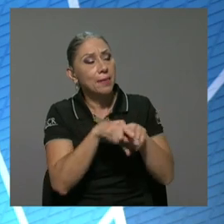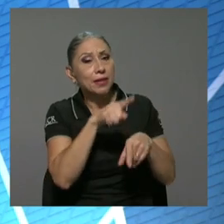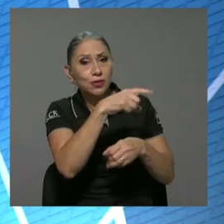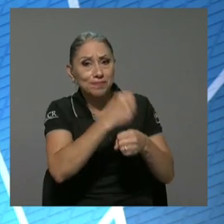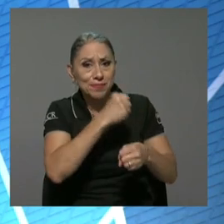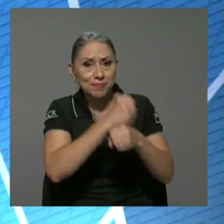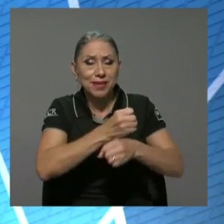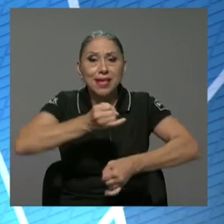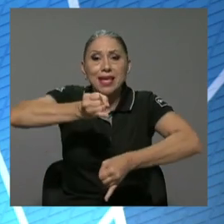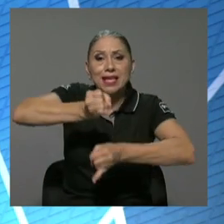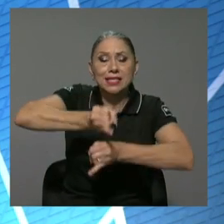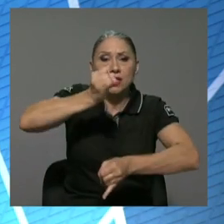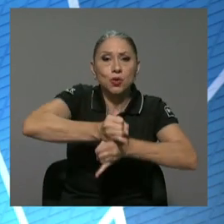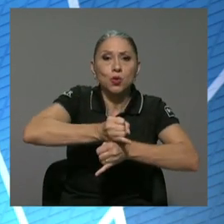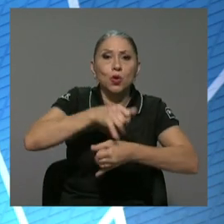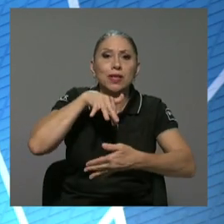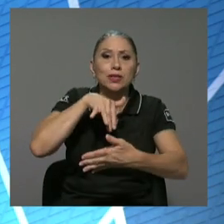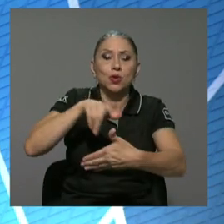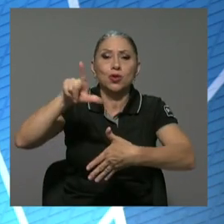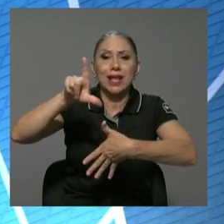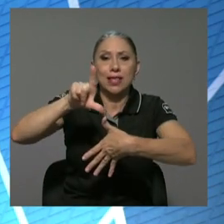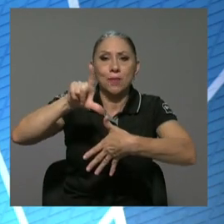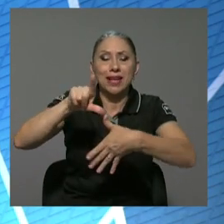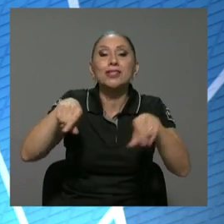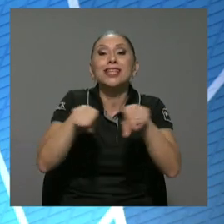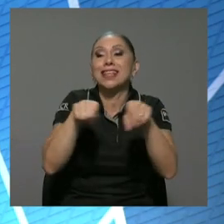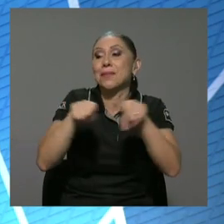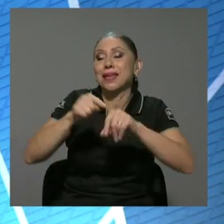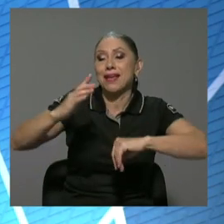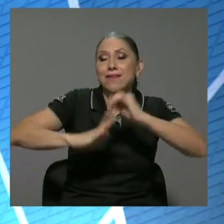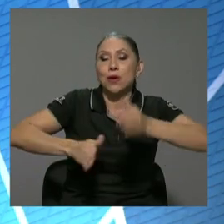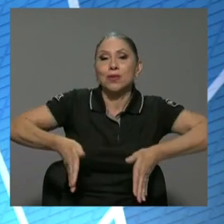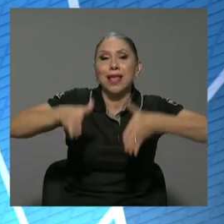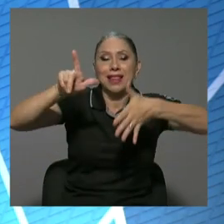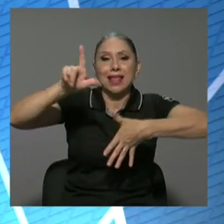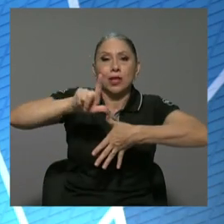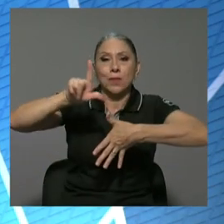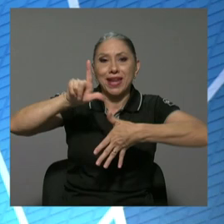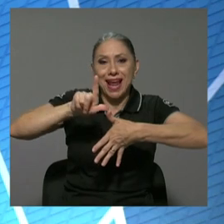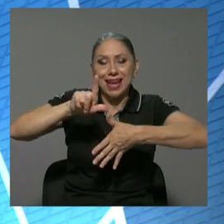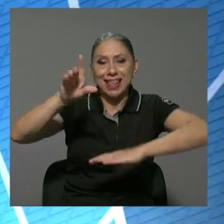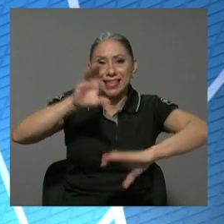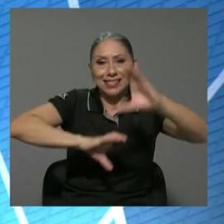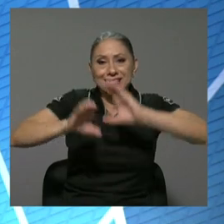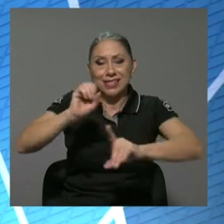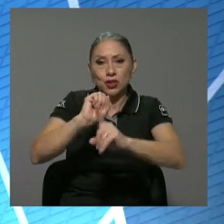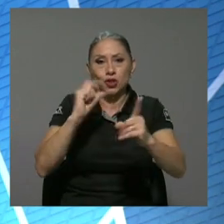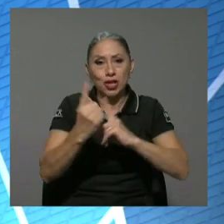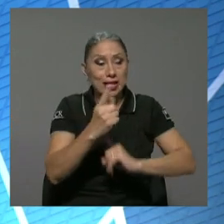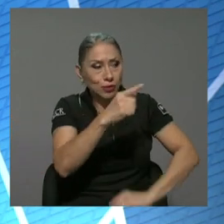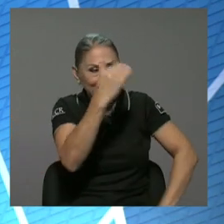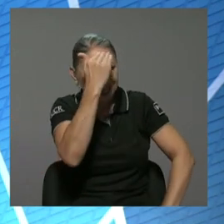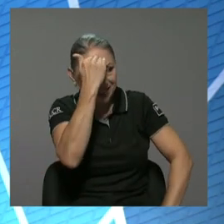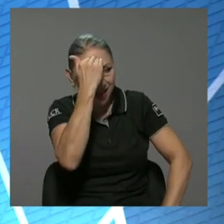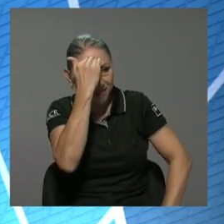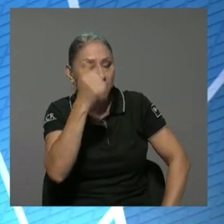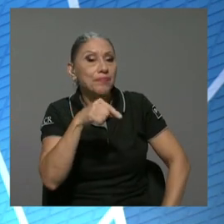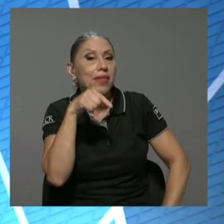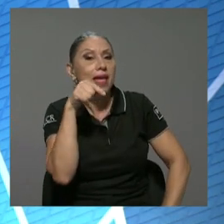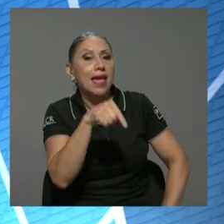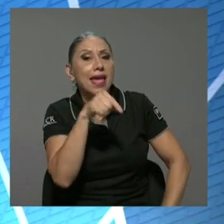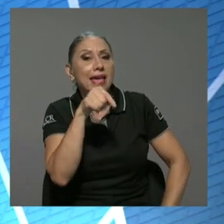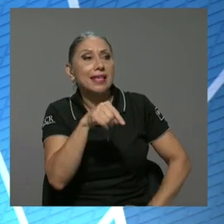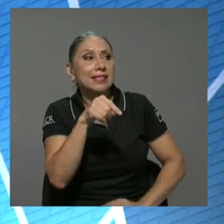funcionario del Instituto de Estudios Latinoamericanos y también de la Facultad Latinoamericana de Ciencias Sociales. ¿Sabe que este tipo